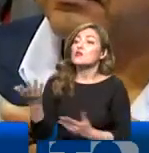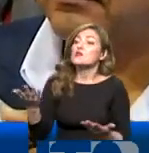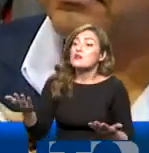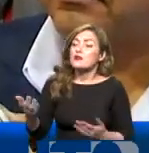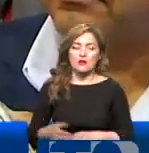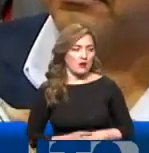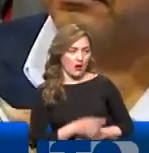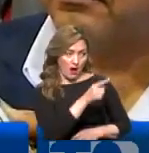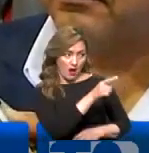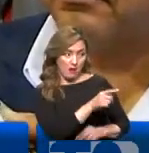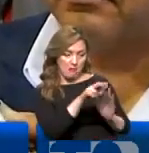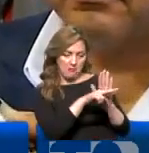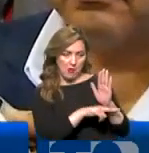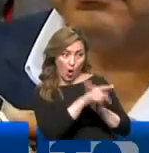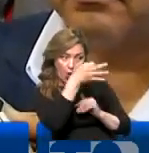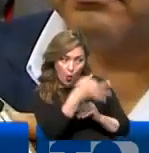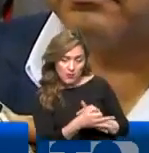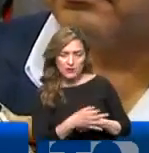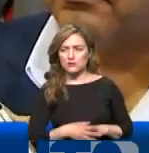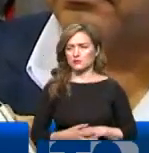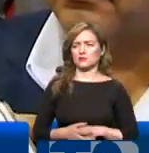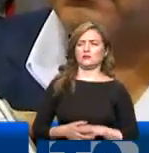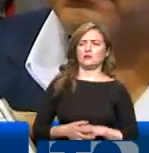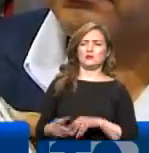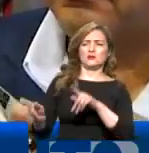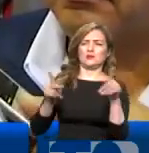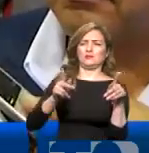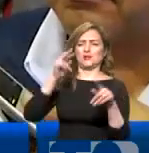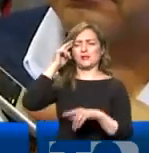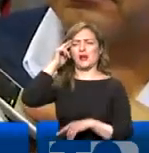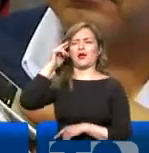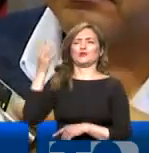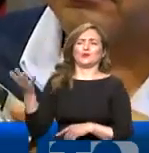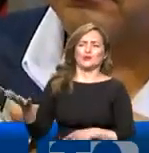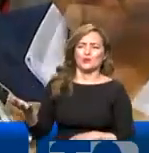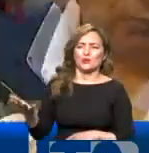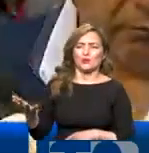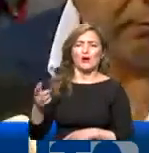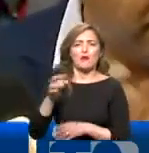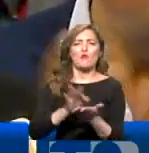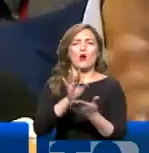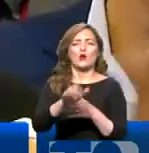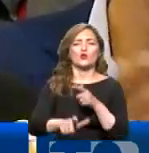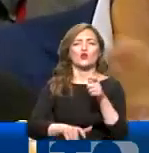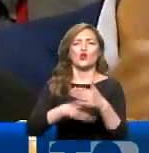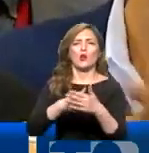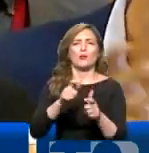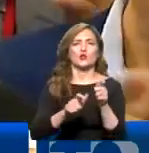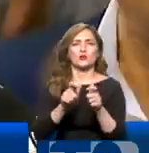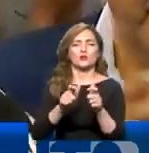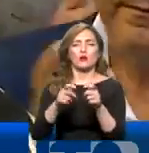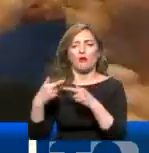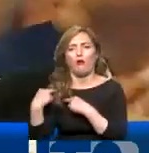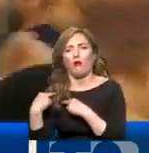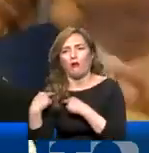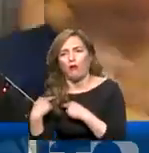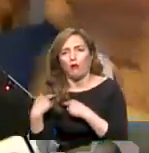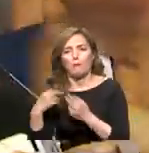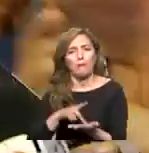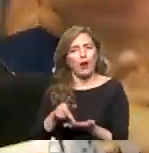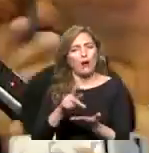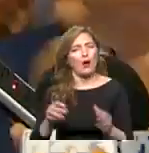a base de un plan racional del manejo de la economía y no de cargarle al pueblo y a todo el mundo aquello. Dijo también